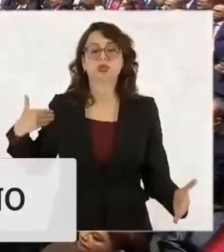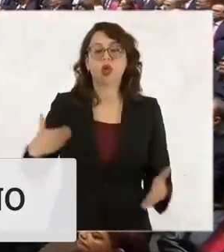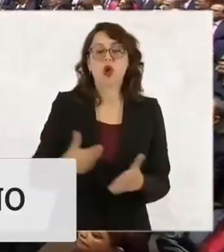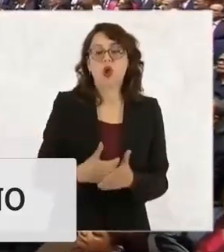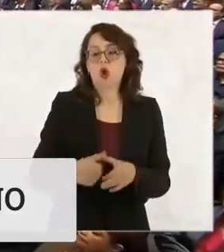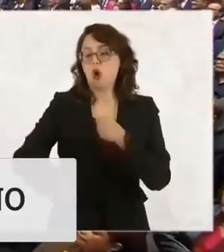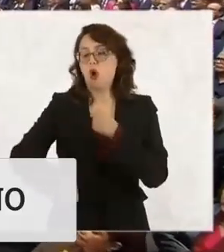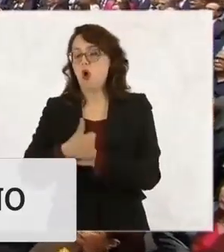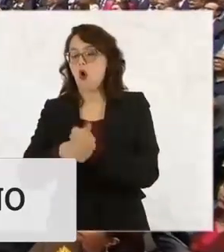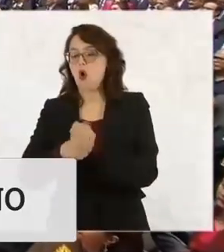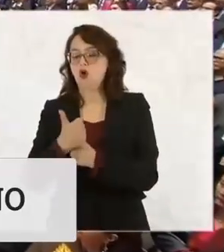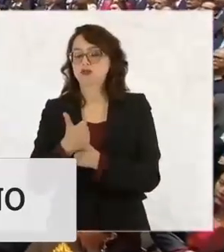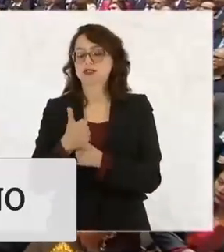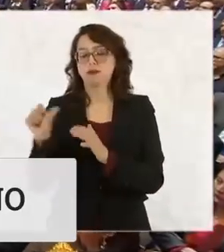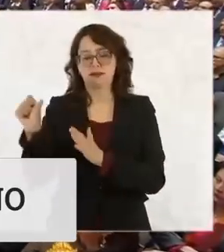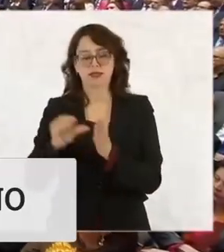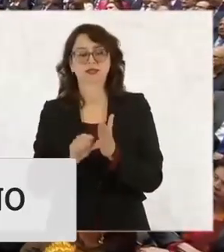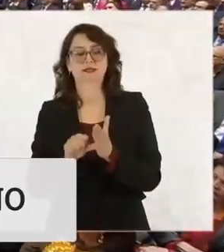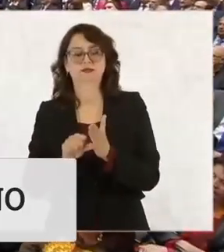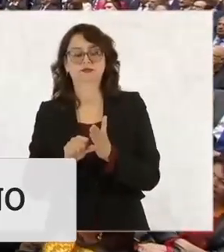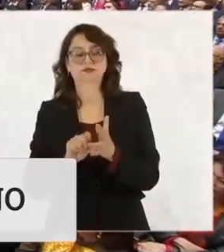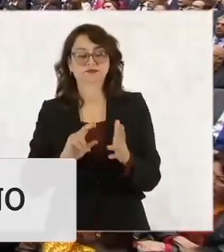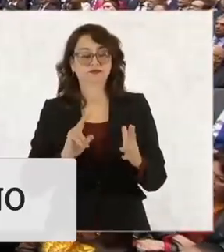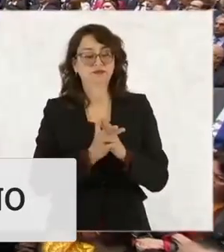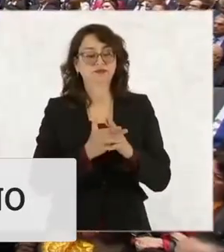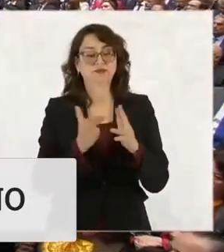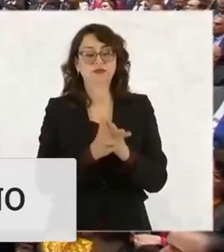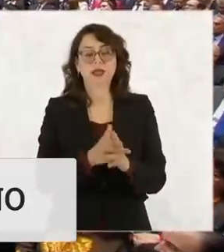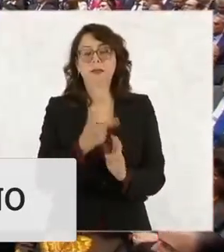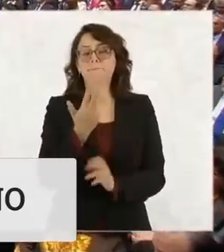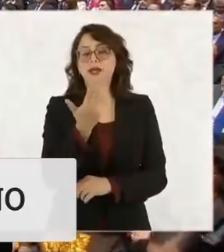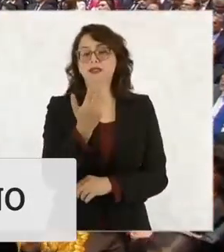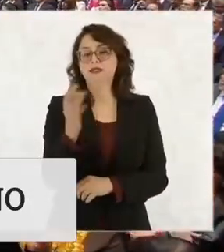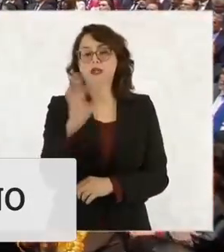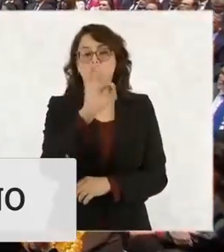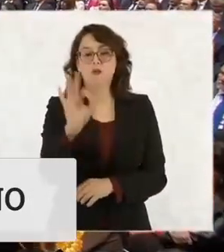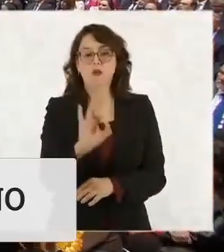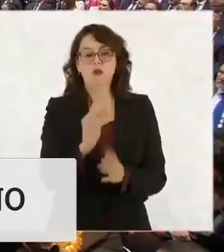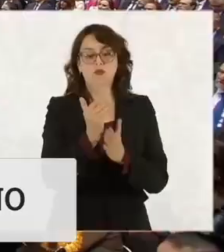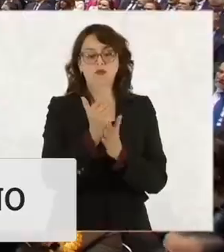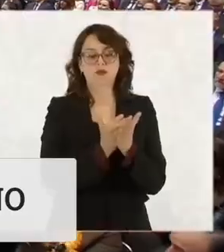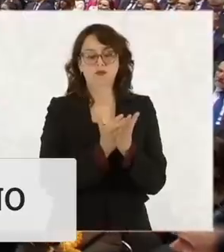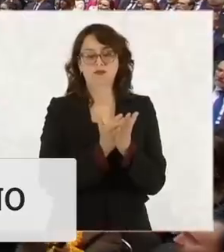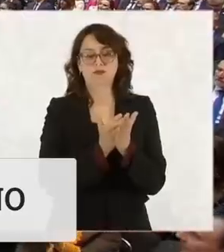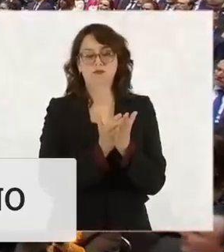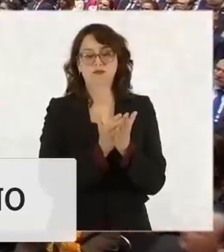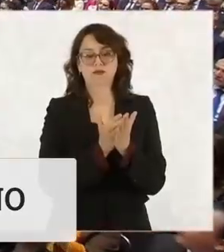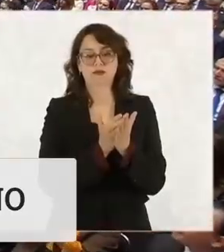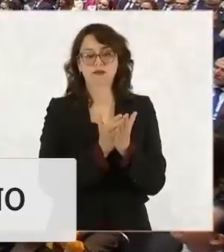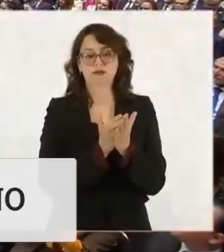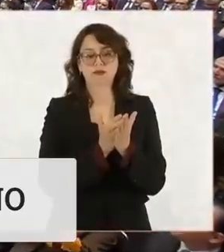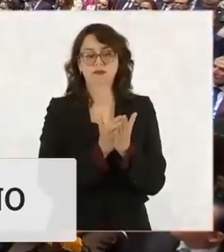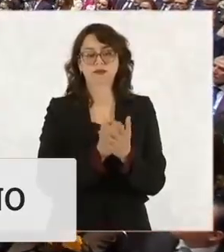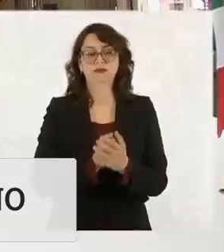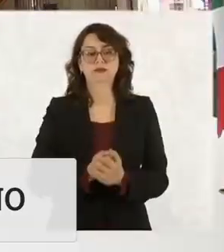hemos reducido el homicidio doloso en 25%, es decir,